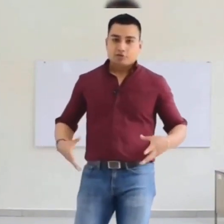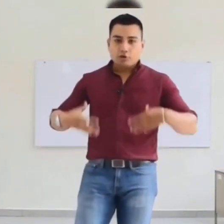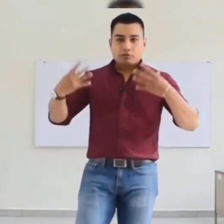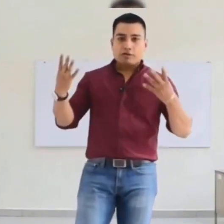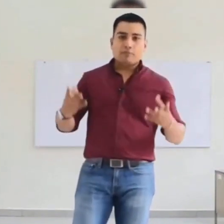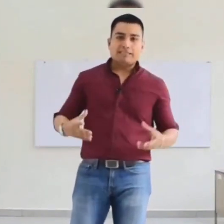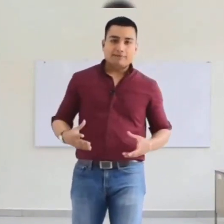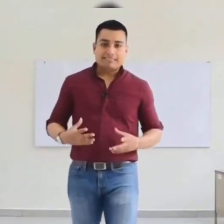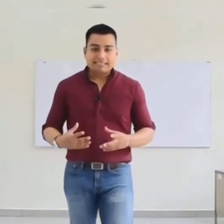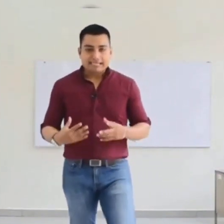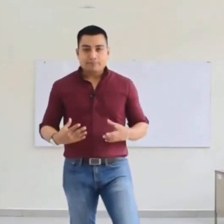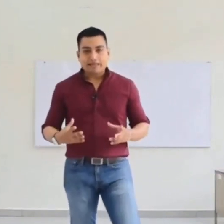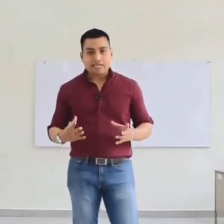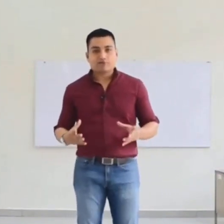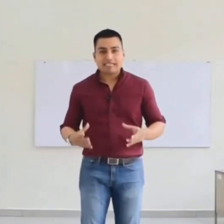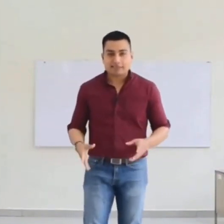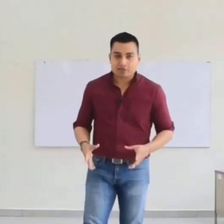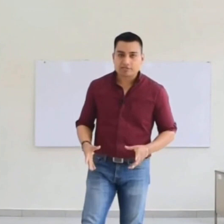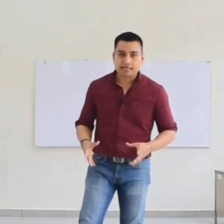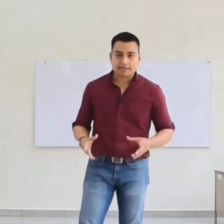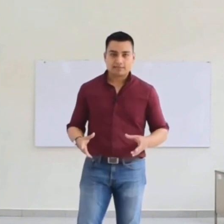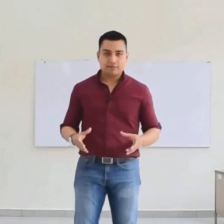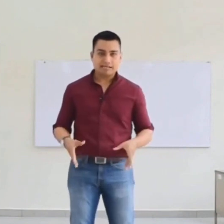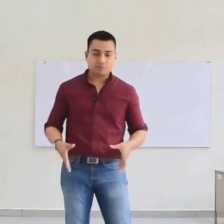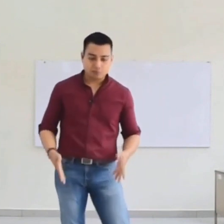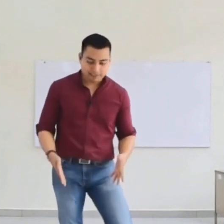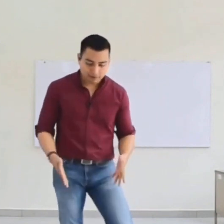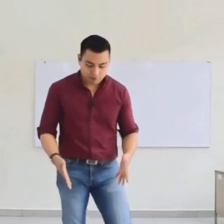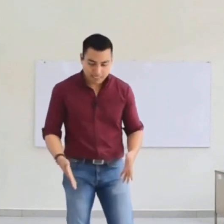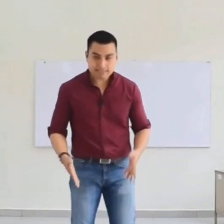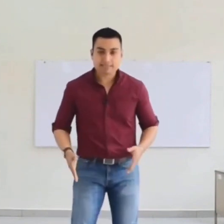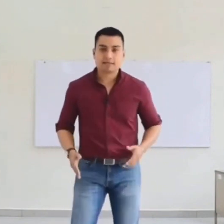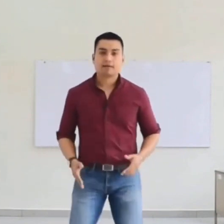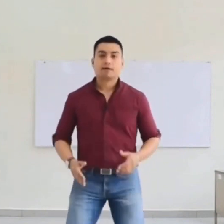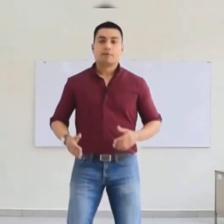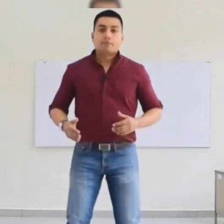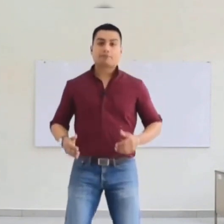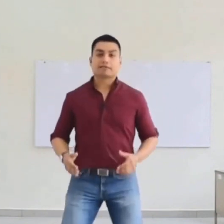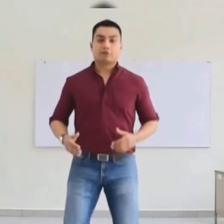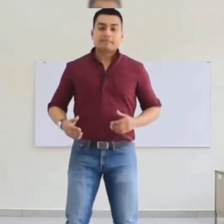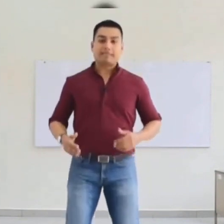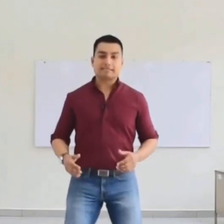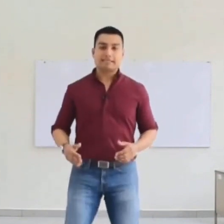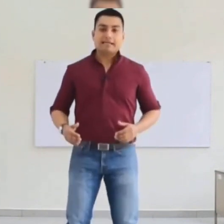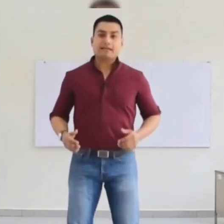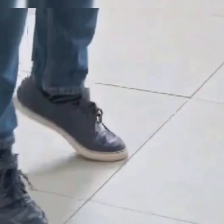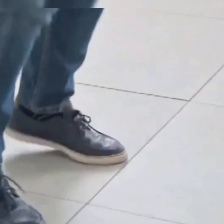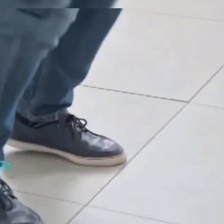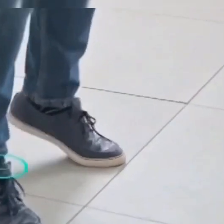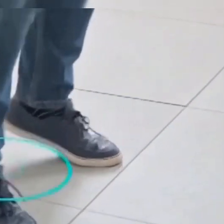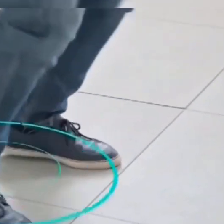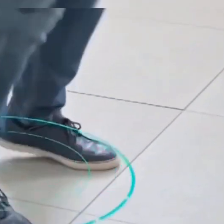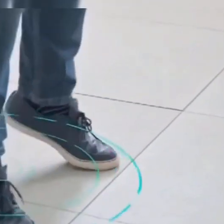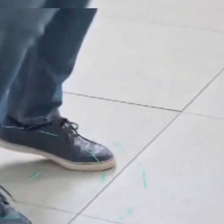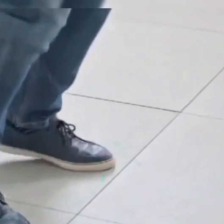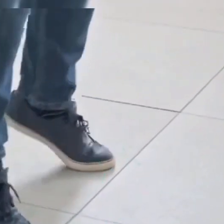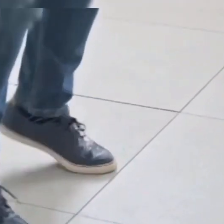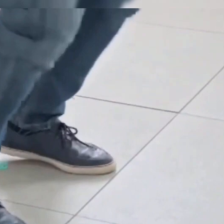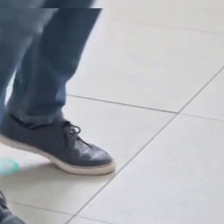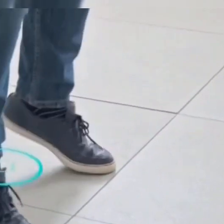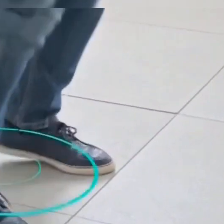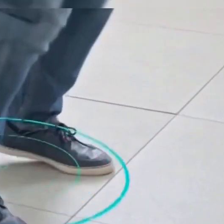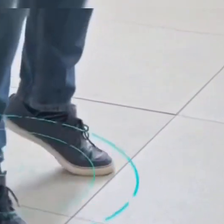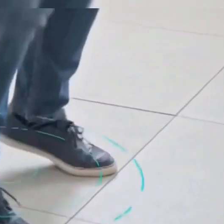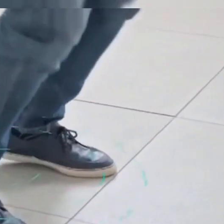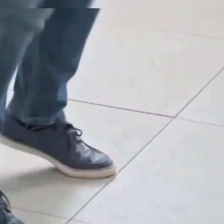movilizar todo el cuerpo a través de pequeños saltos sobre las puntas de los pies. Vamos a comenzar a saltar. Muy